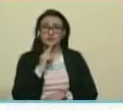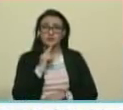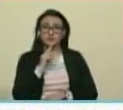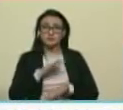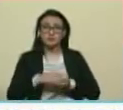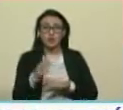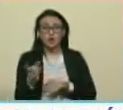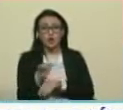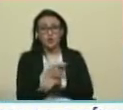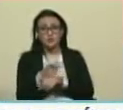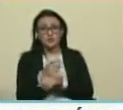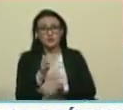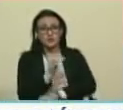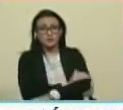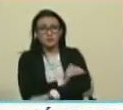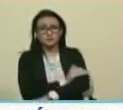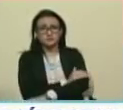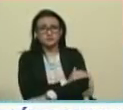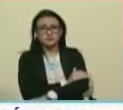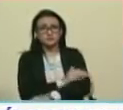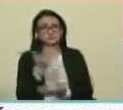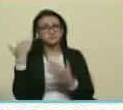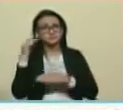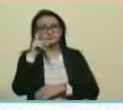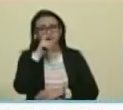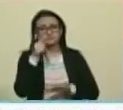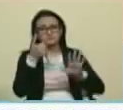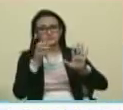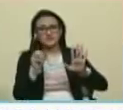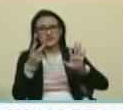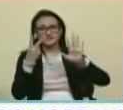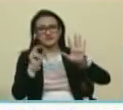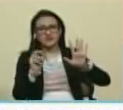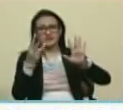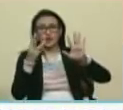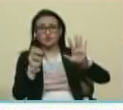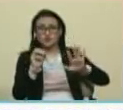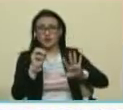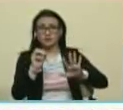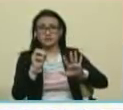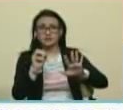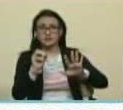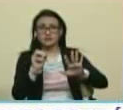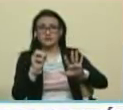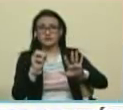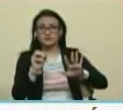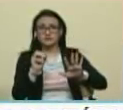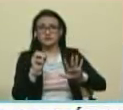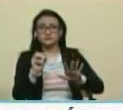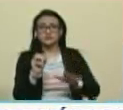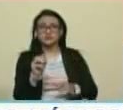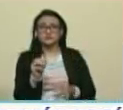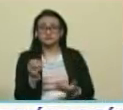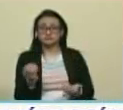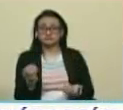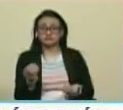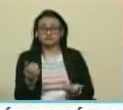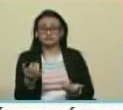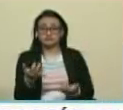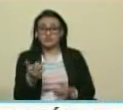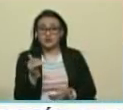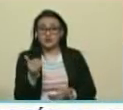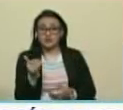gobiernos de la derecha que hubo en Venezuela en la década del 60, del 70, de los 80, tenían de manera frecuente expresiones